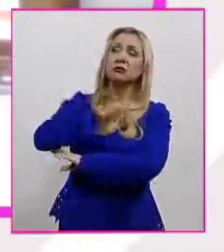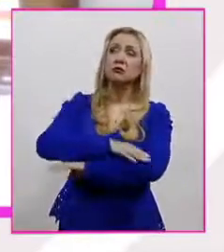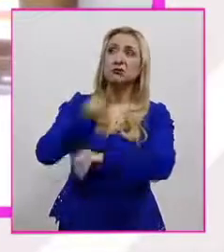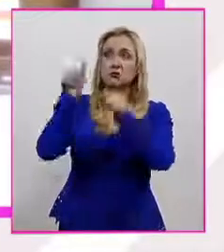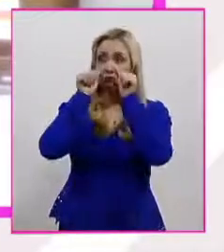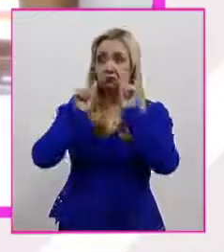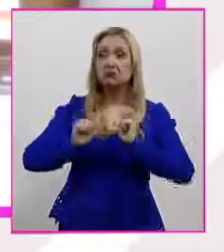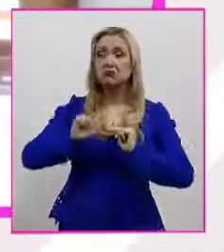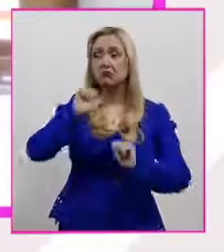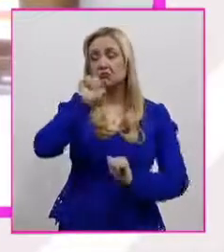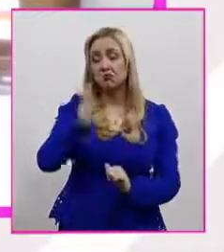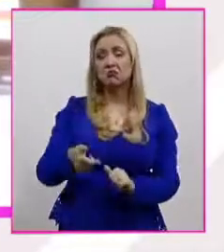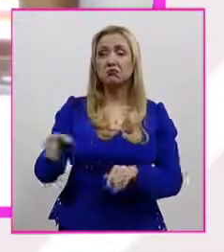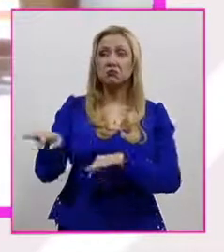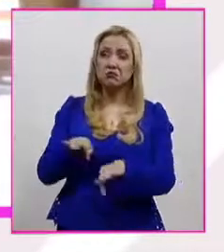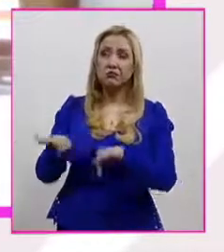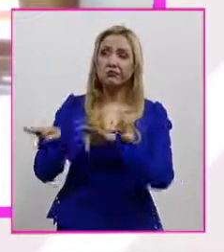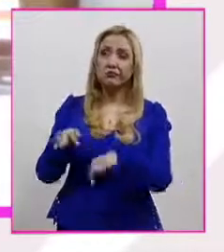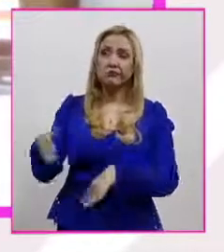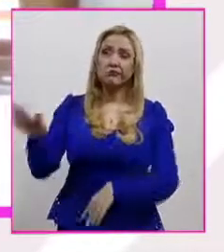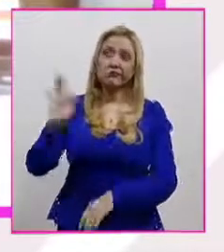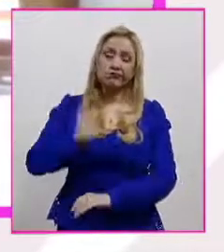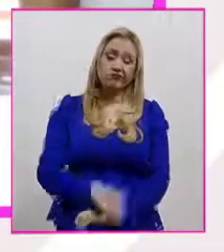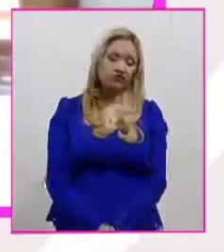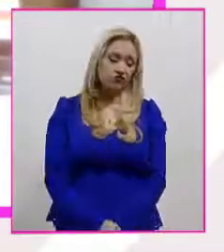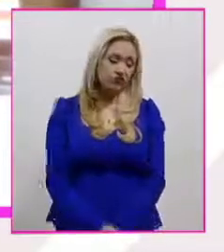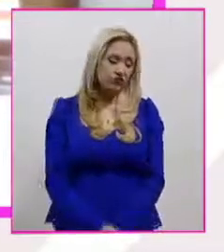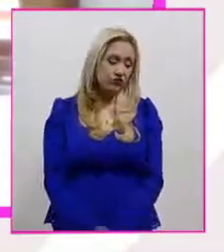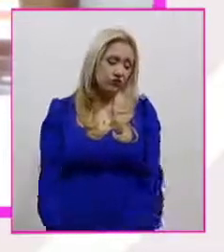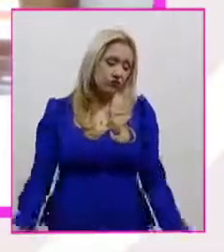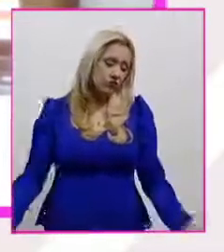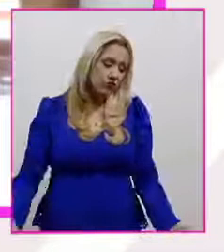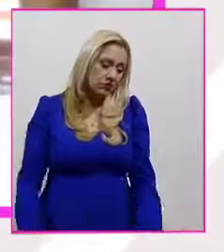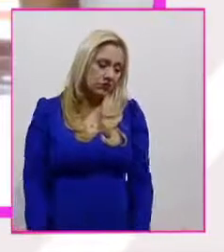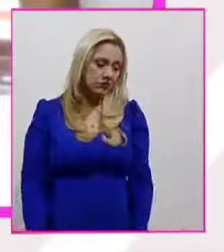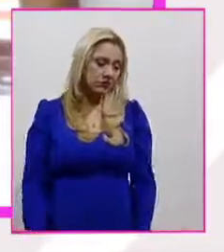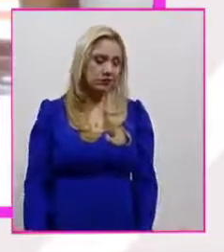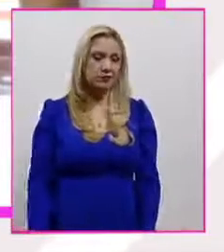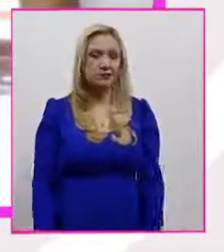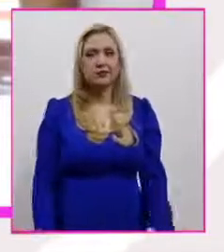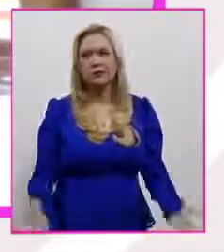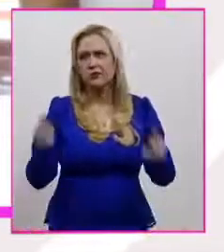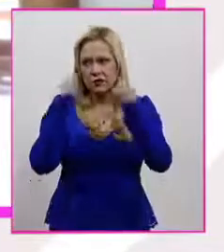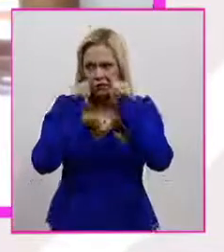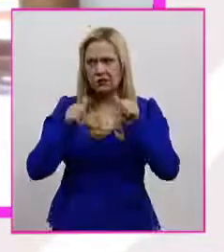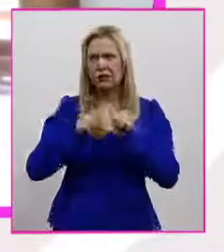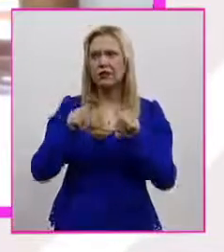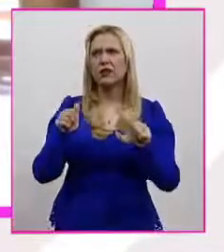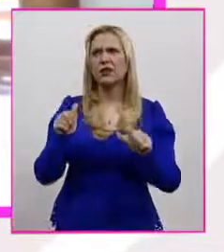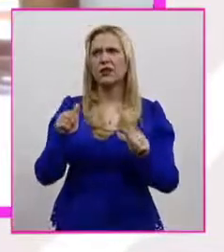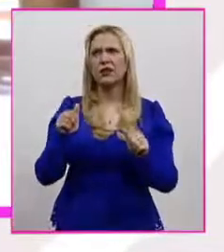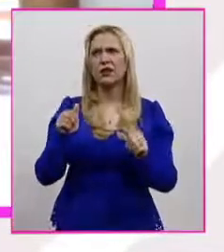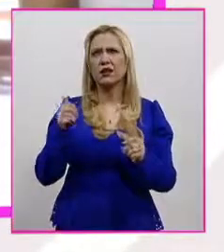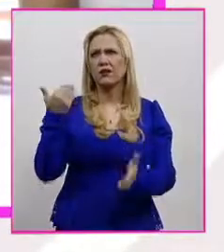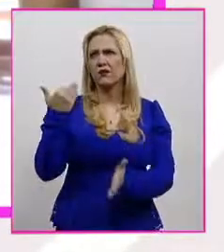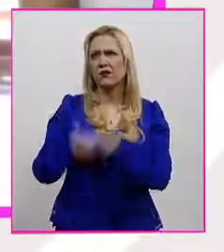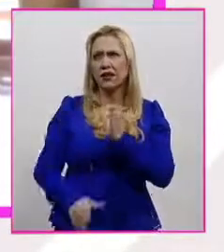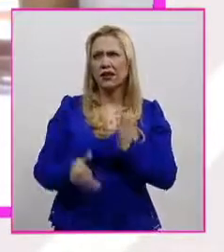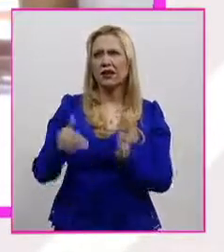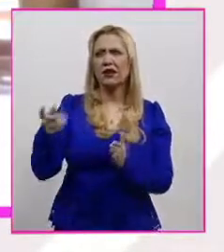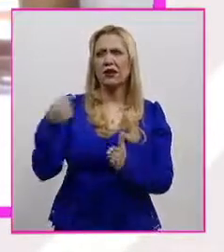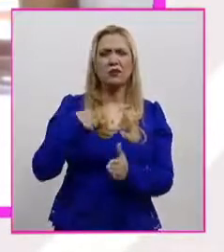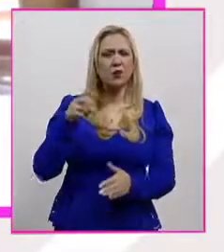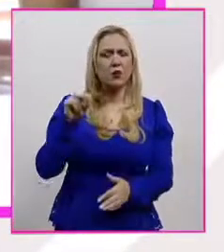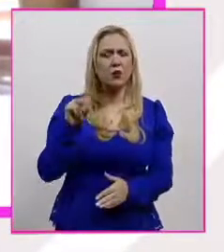en las tardes porque tenía que trabajar. Y no era por falta de atención, es porque simplemente el requerimiento laboral y el requerimiento de